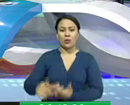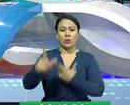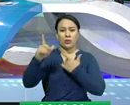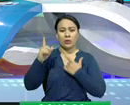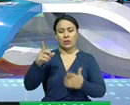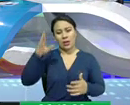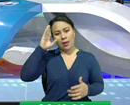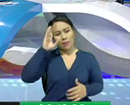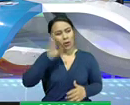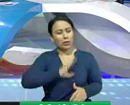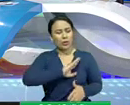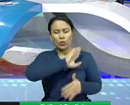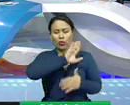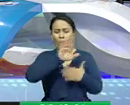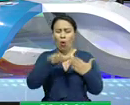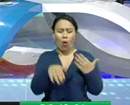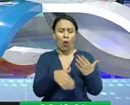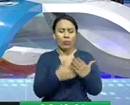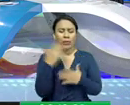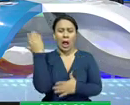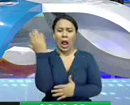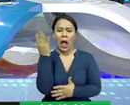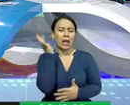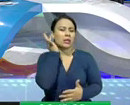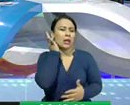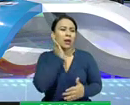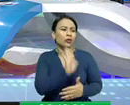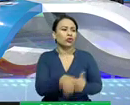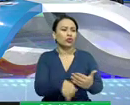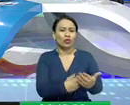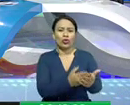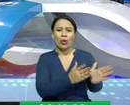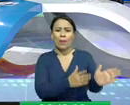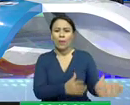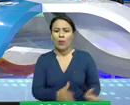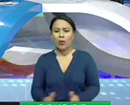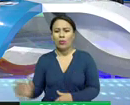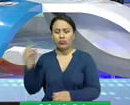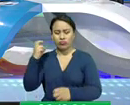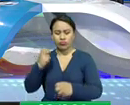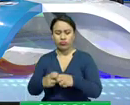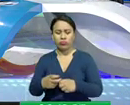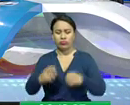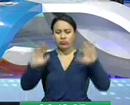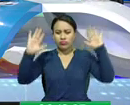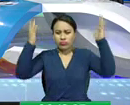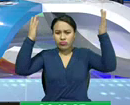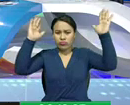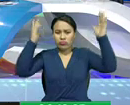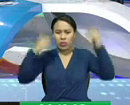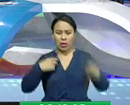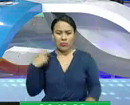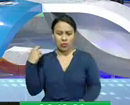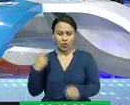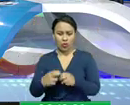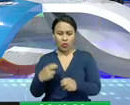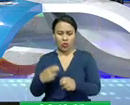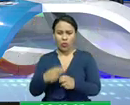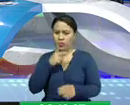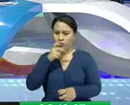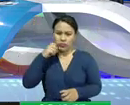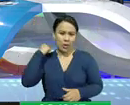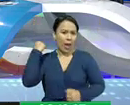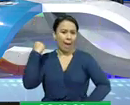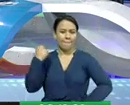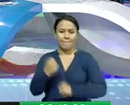encabezadas por la autoridad de la ciudad doctora mystery vapor que va y va con fuerza y va con rigor y tiene todo el